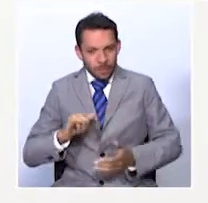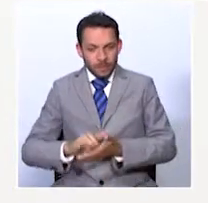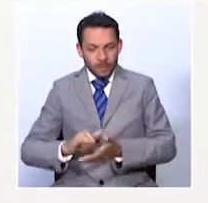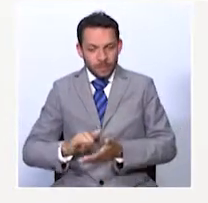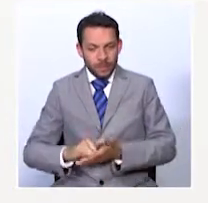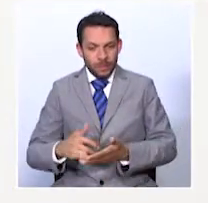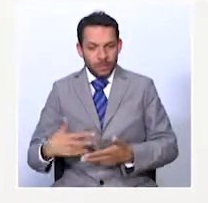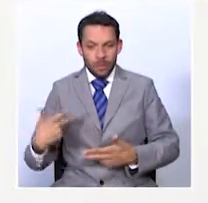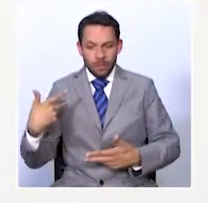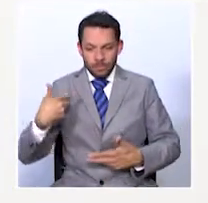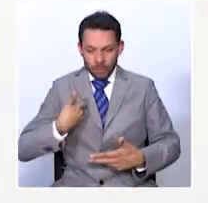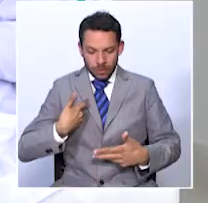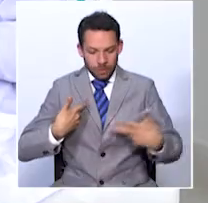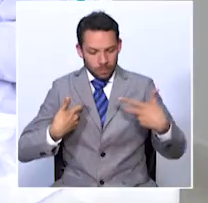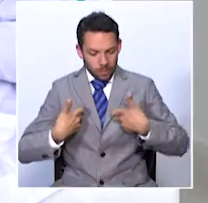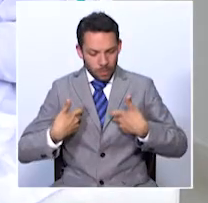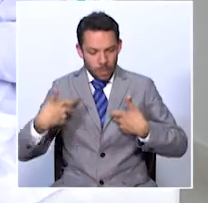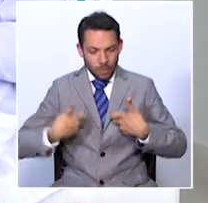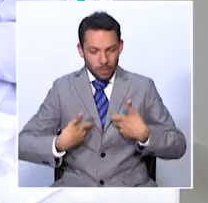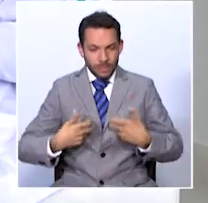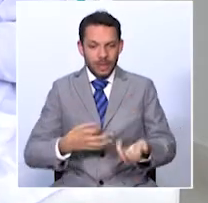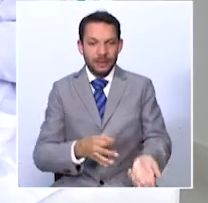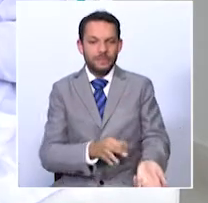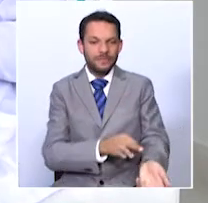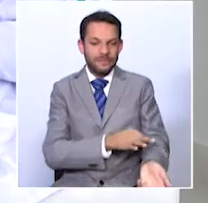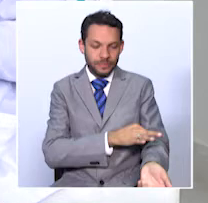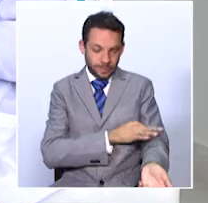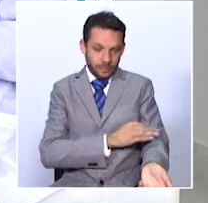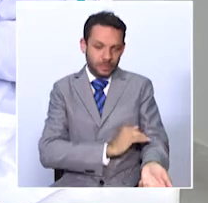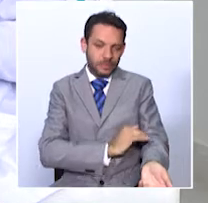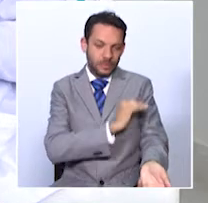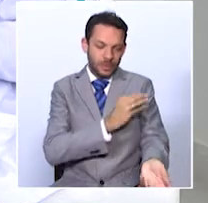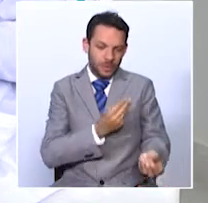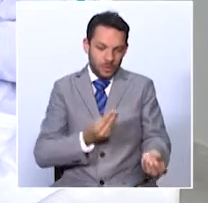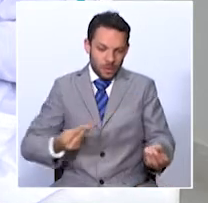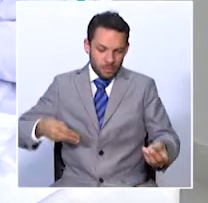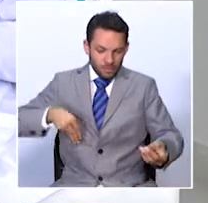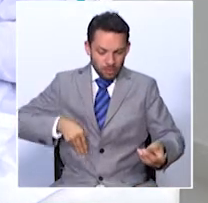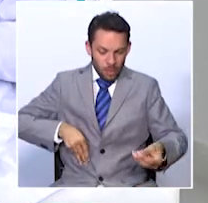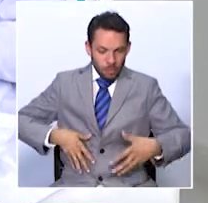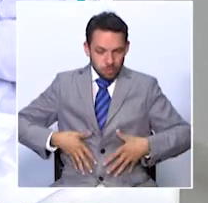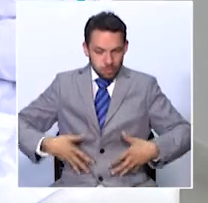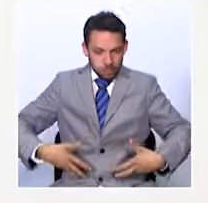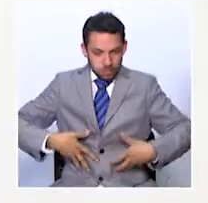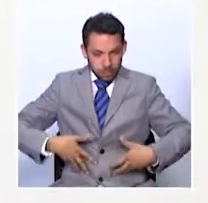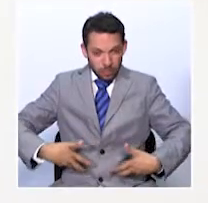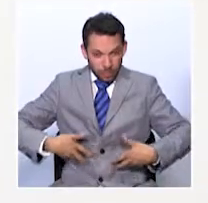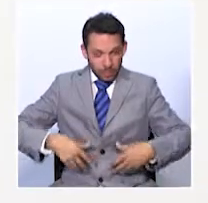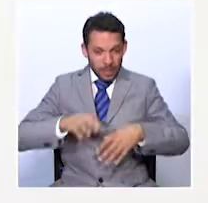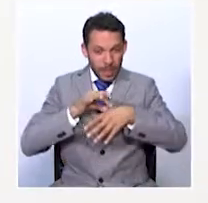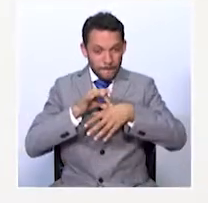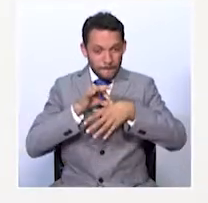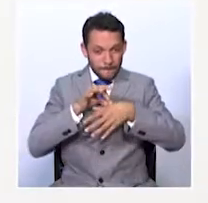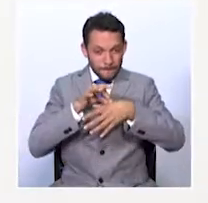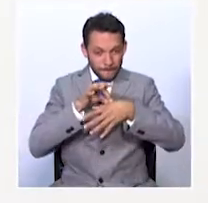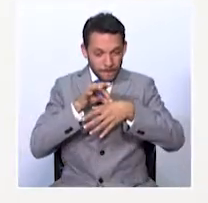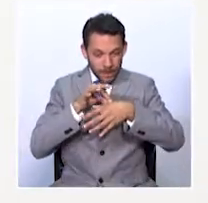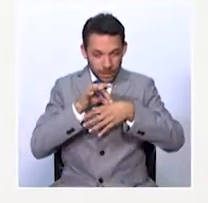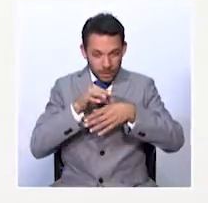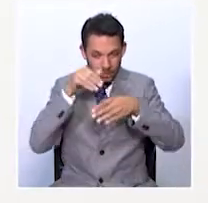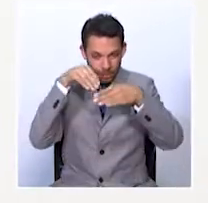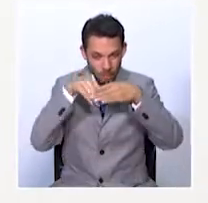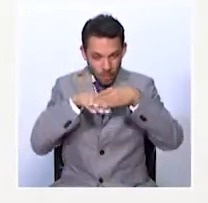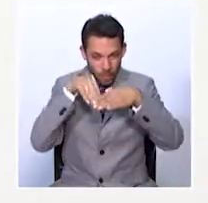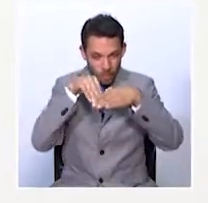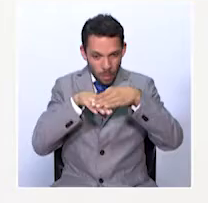depósito exagerado de la grasa en los sitios donde no corresponde. Por ejemplo, debajito de la piel hay un sitio donde va a haber